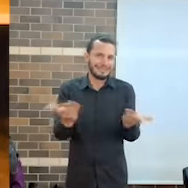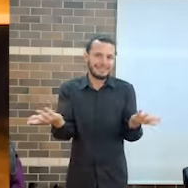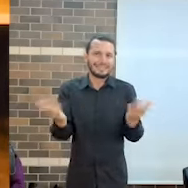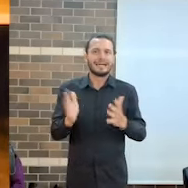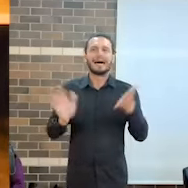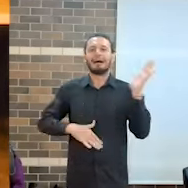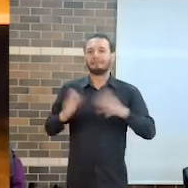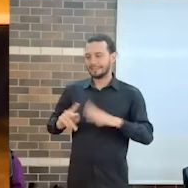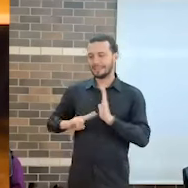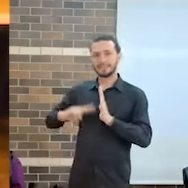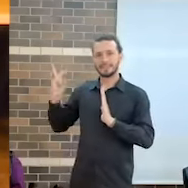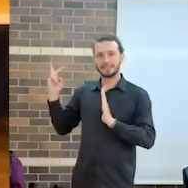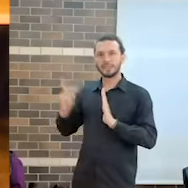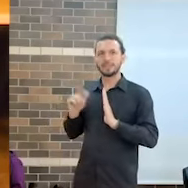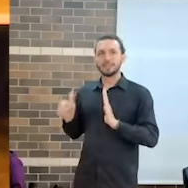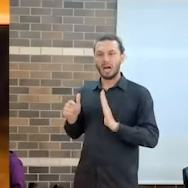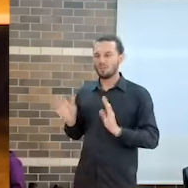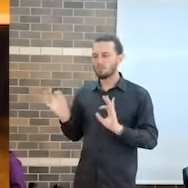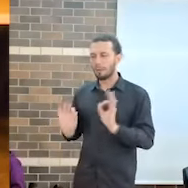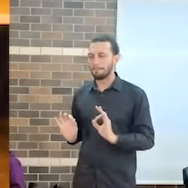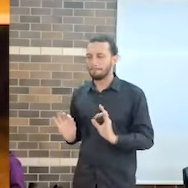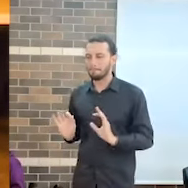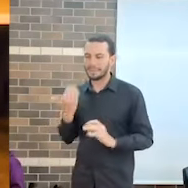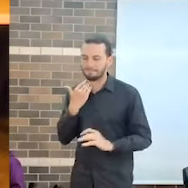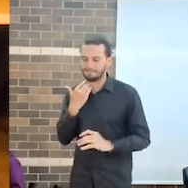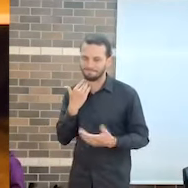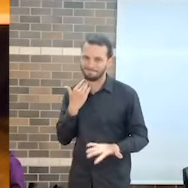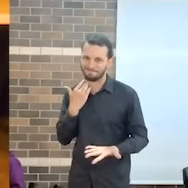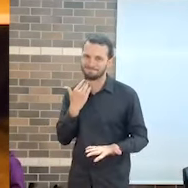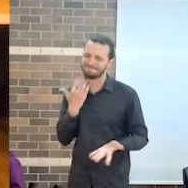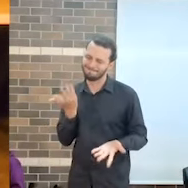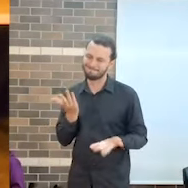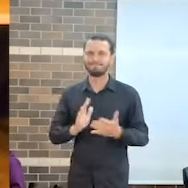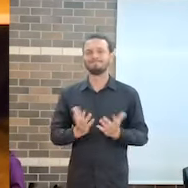las tecnologías nos juegan malas jugadas, pero bueno.